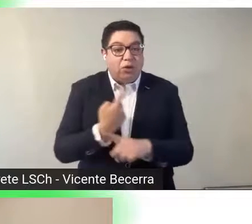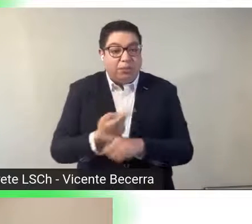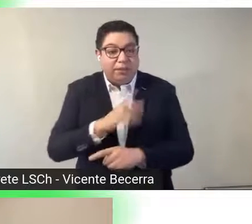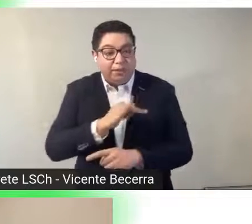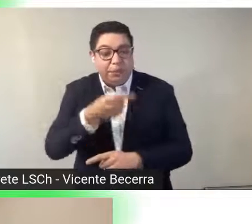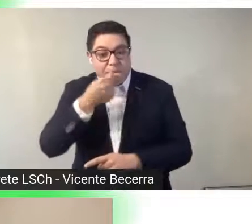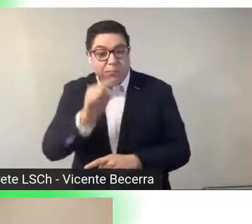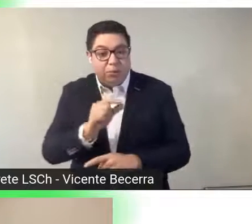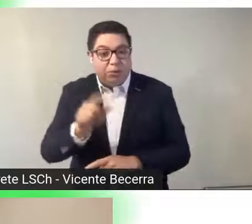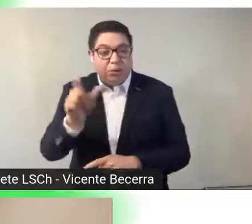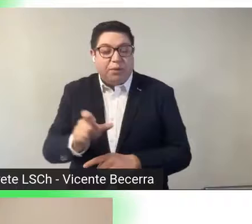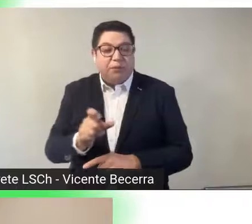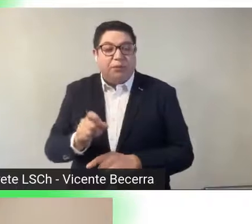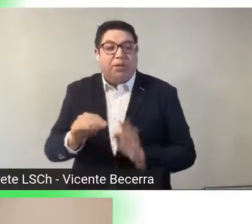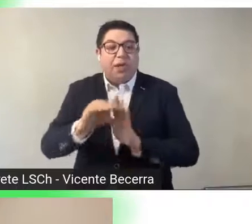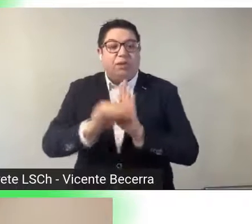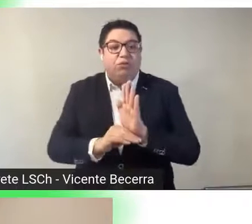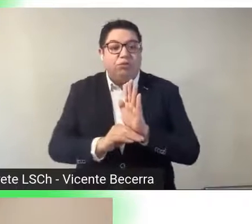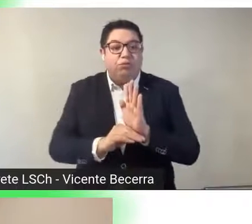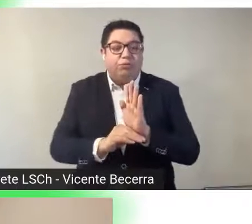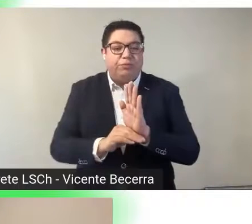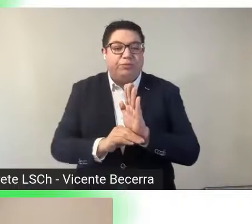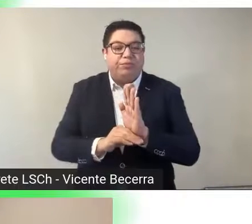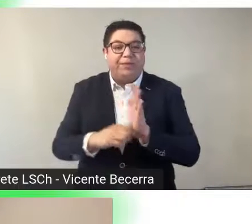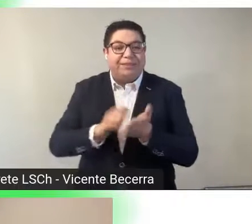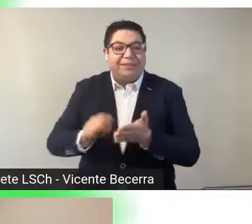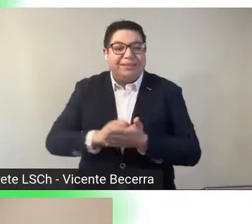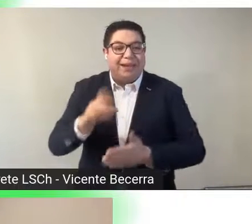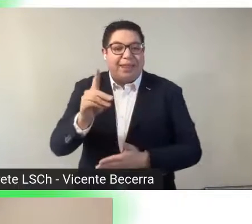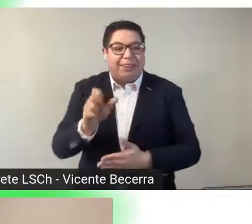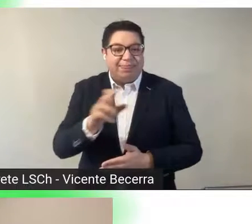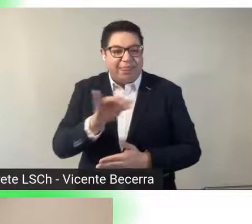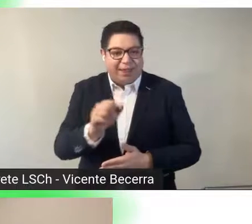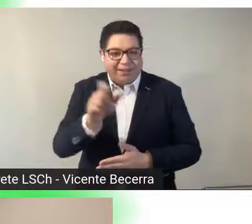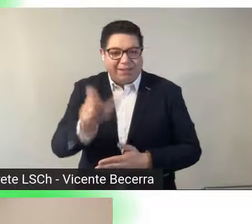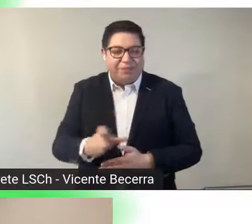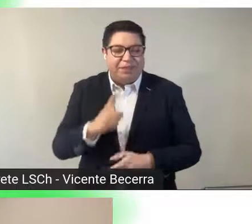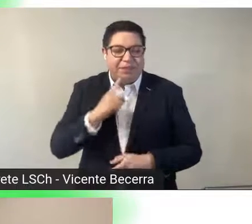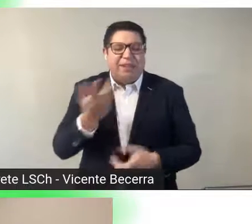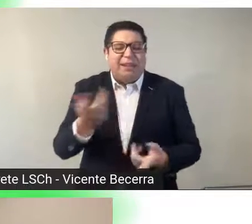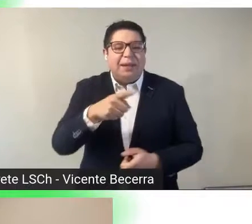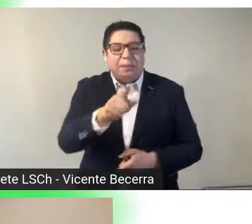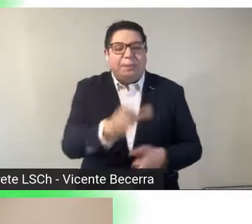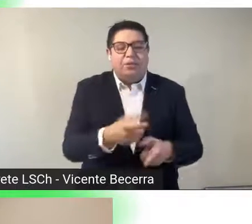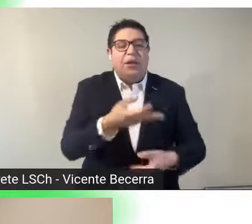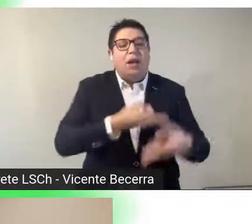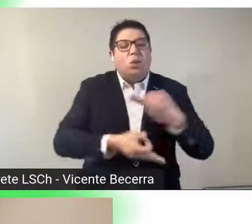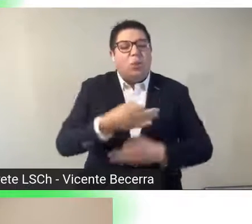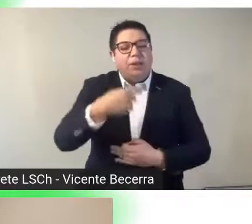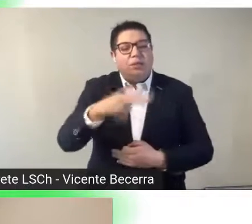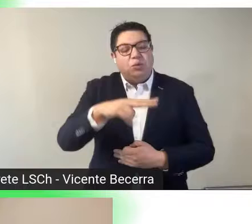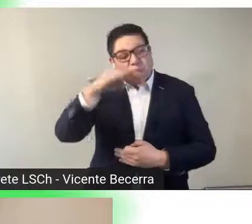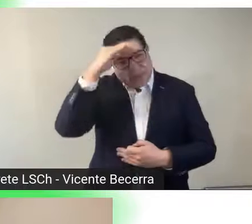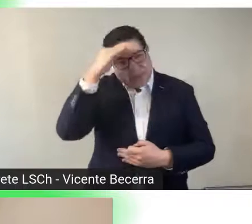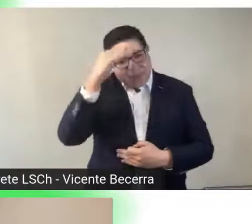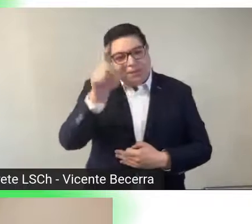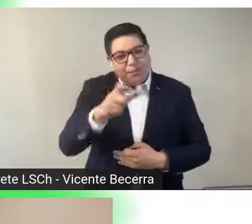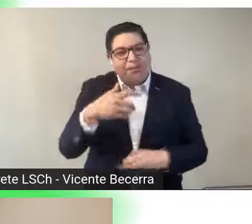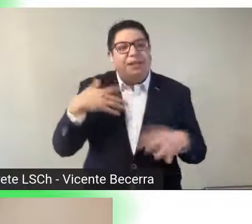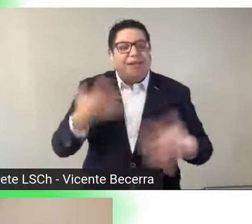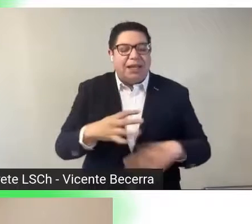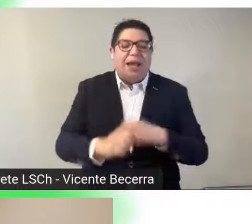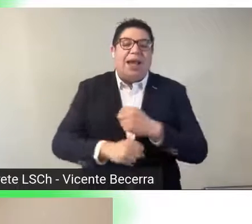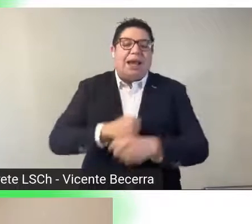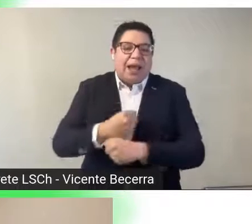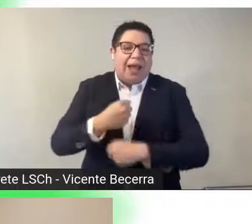conectar la subsecretaria Daza, para entender, desde tu experiencia, desde los años que llevas, no solamente en el